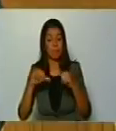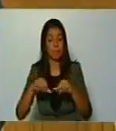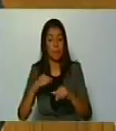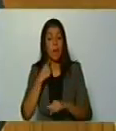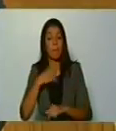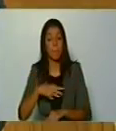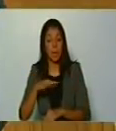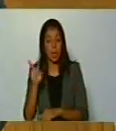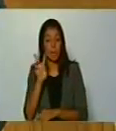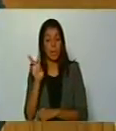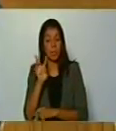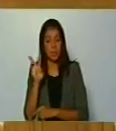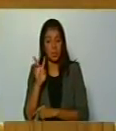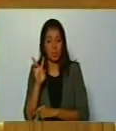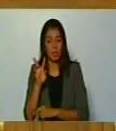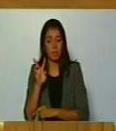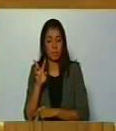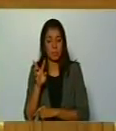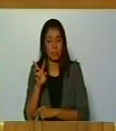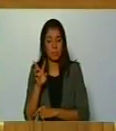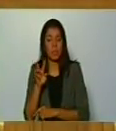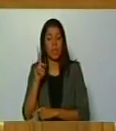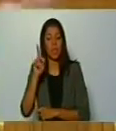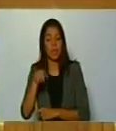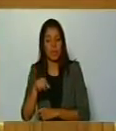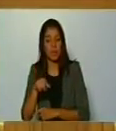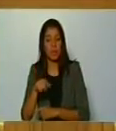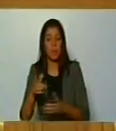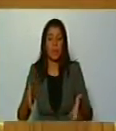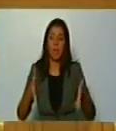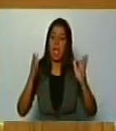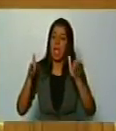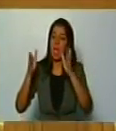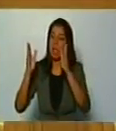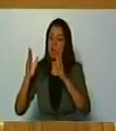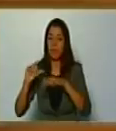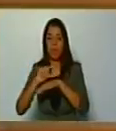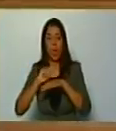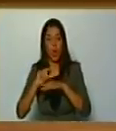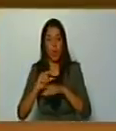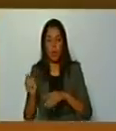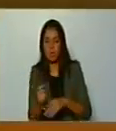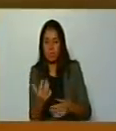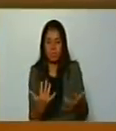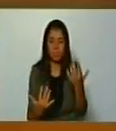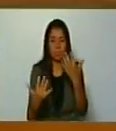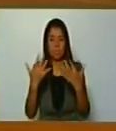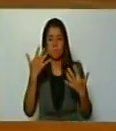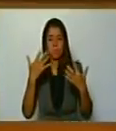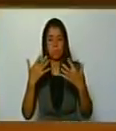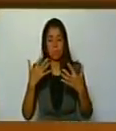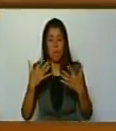venezolana, las quemas de bienes públicos, la obstrucción a las vías,